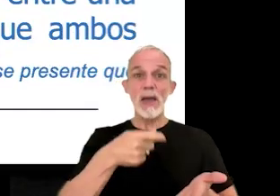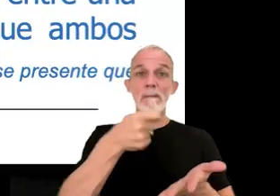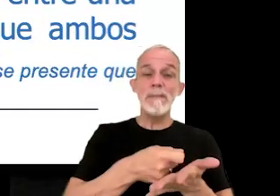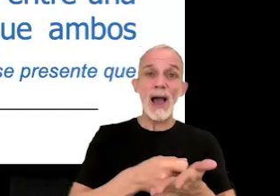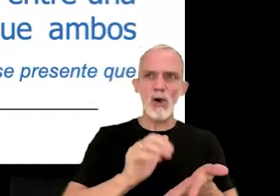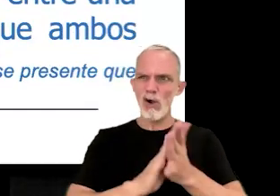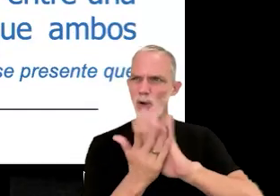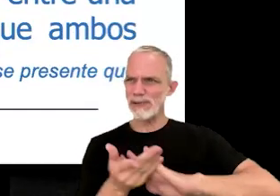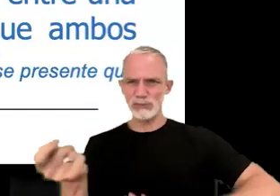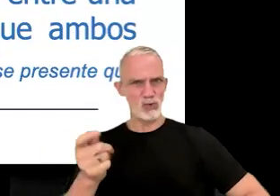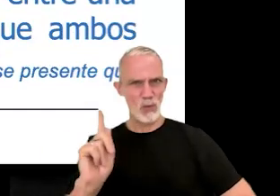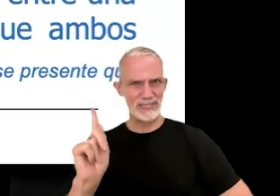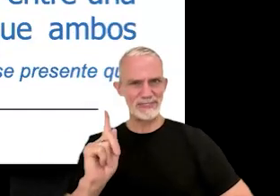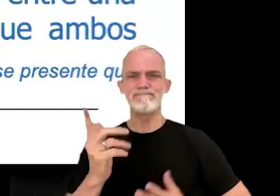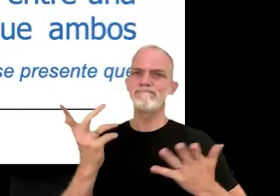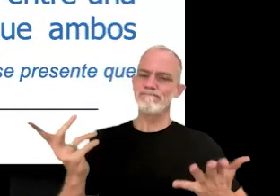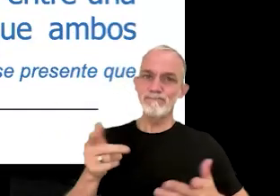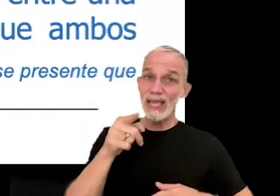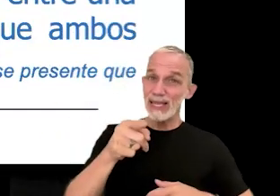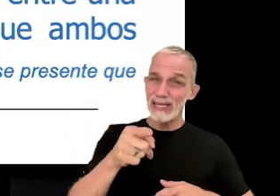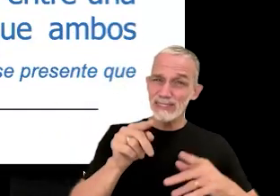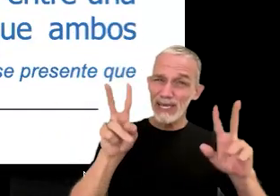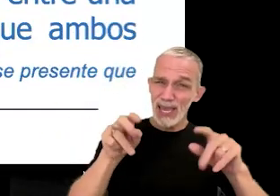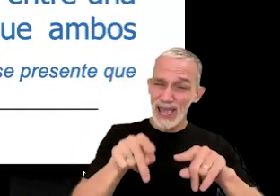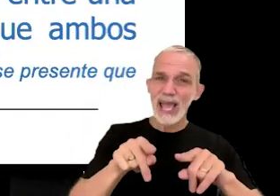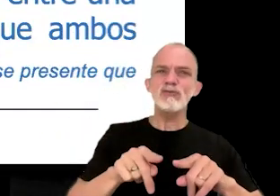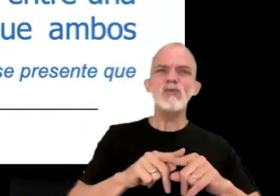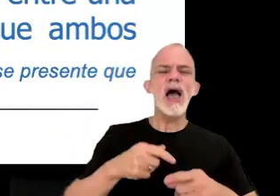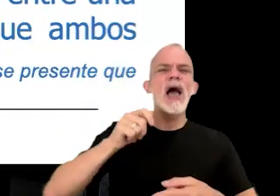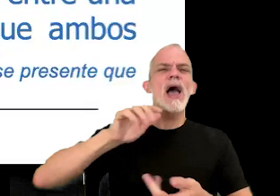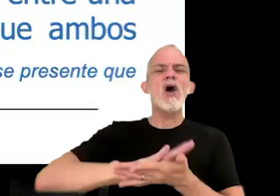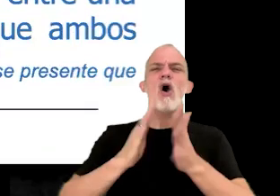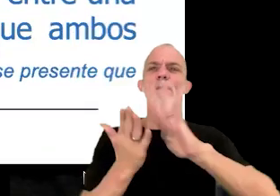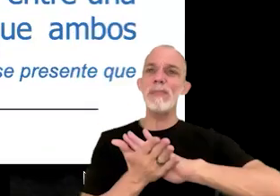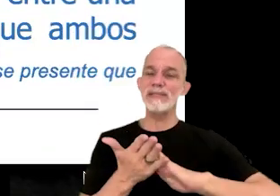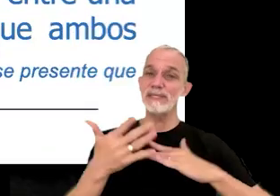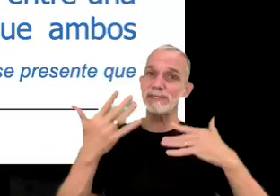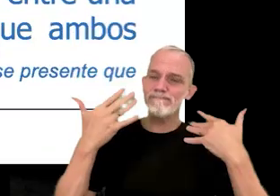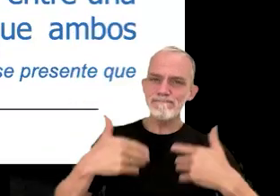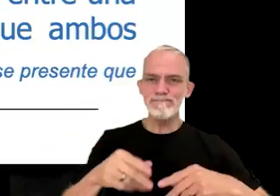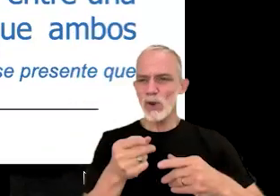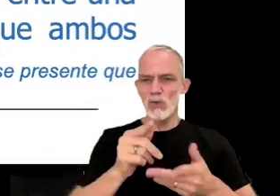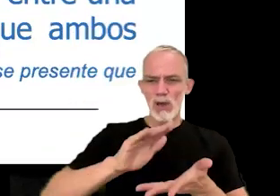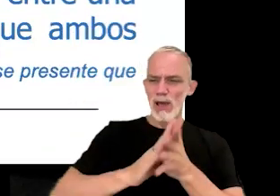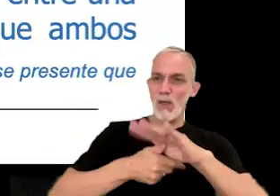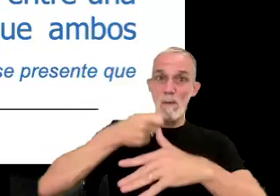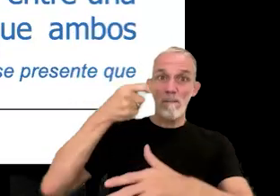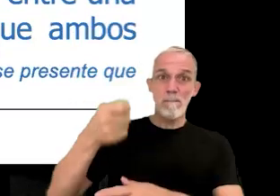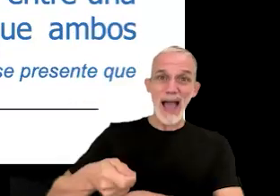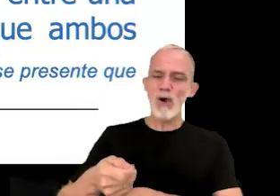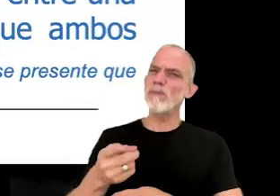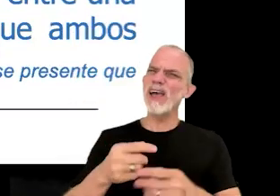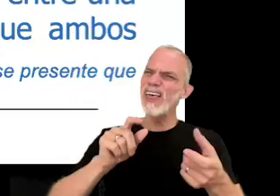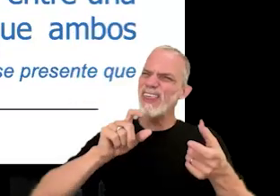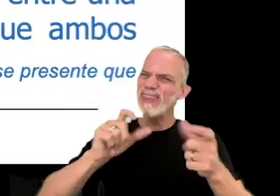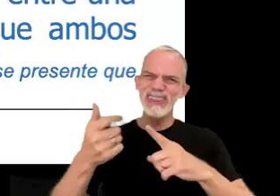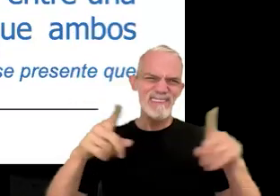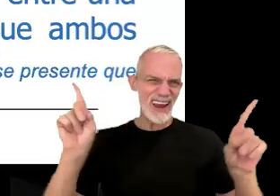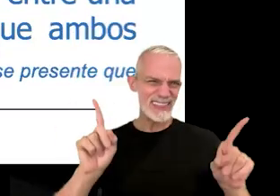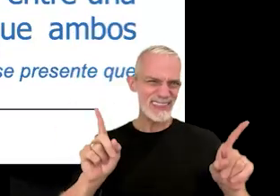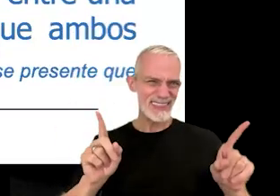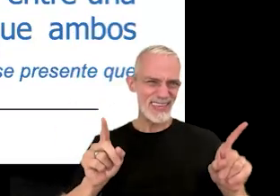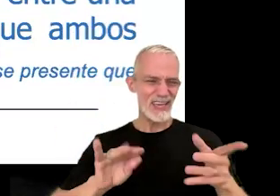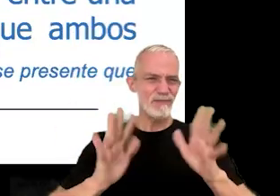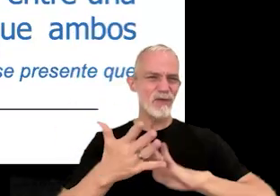compensación. Pero en este caso puntual, estamos hablando de una compensación bastante diferente a las compensaciones